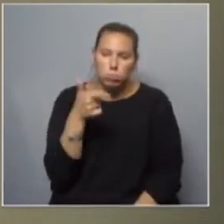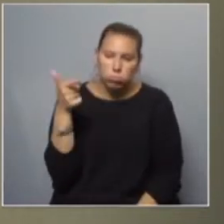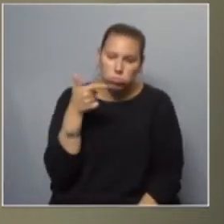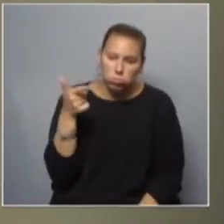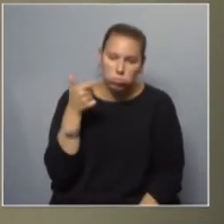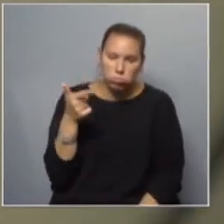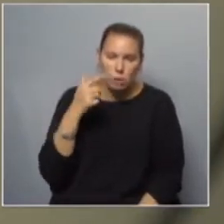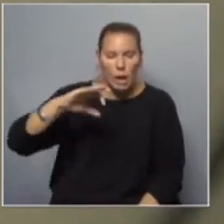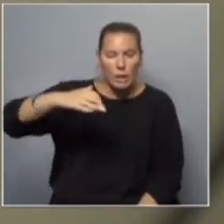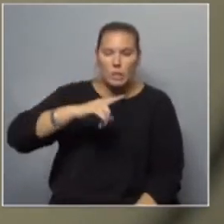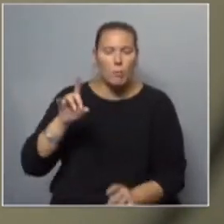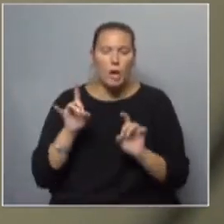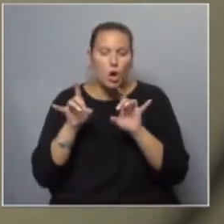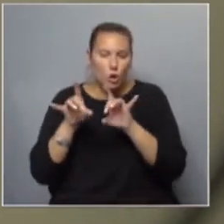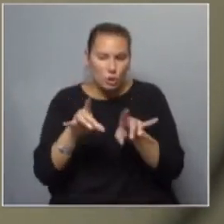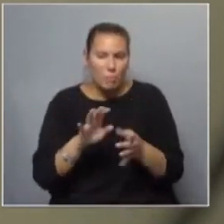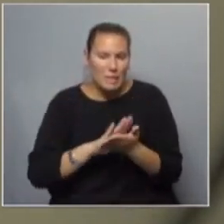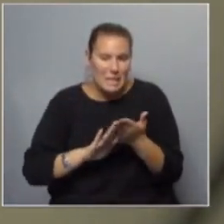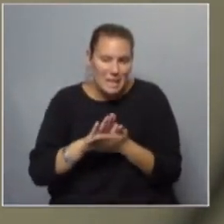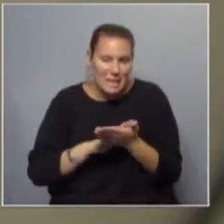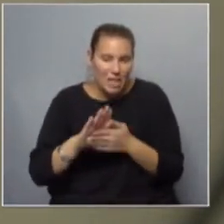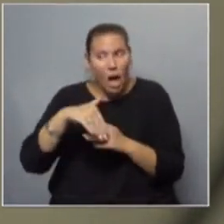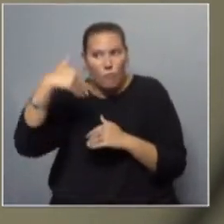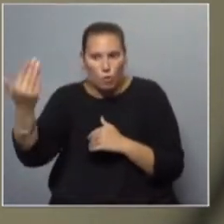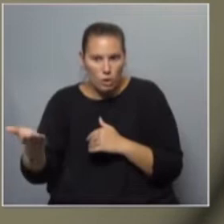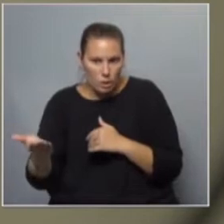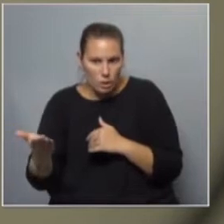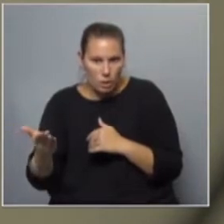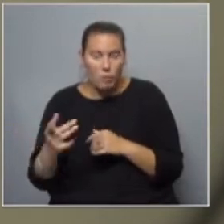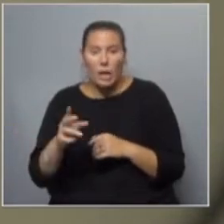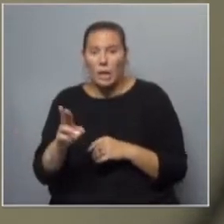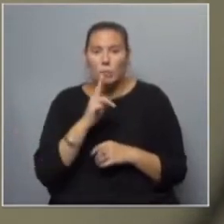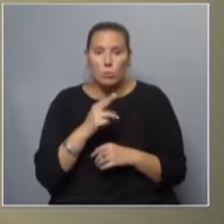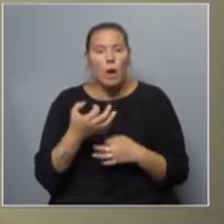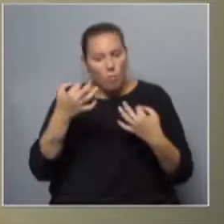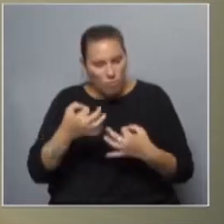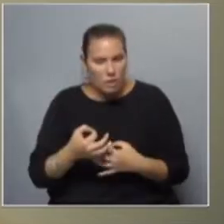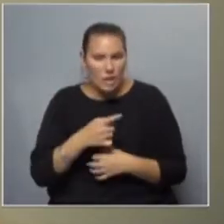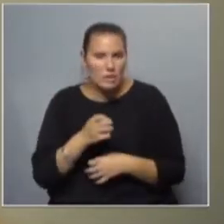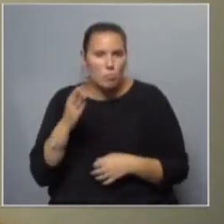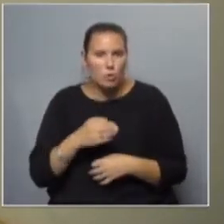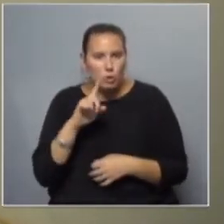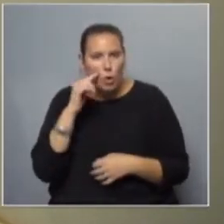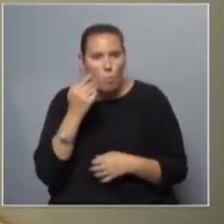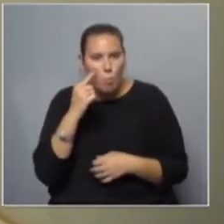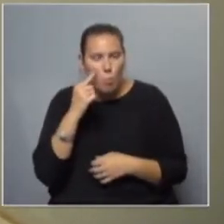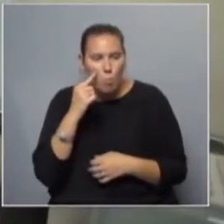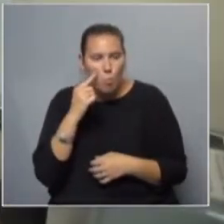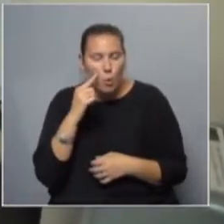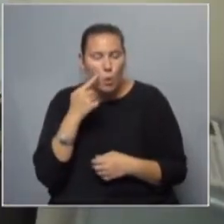toma sin que se contamine de nada del exterior, para que el resultado sea representativo de la